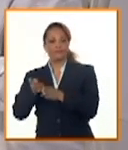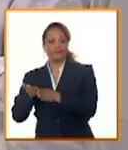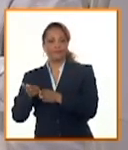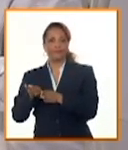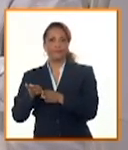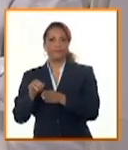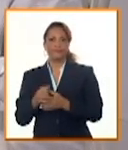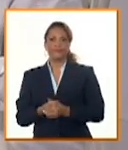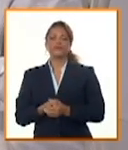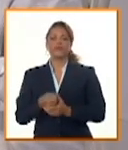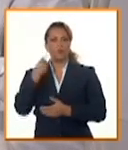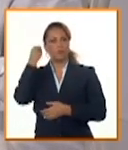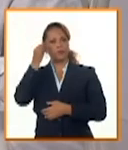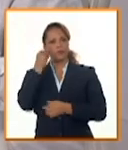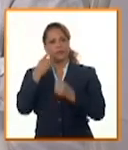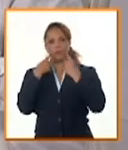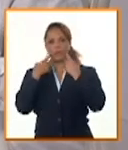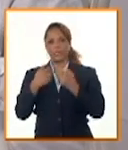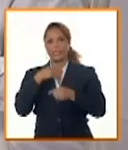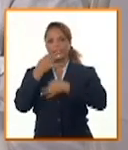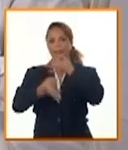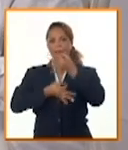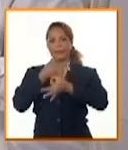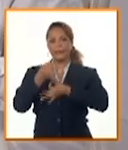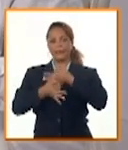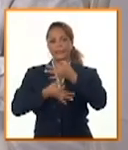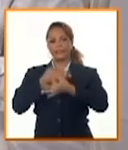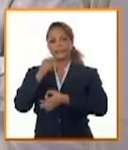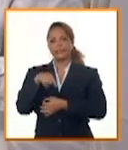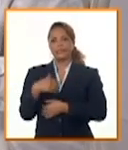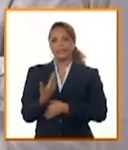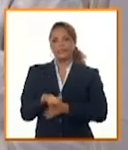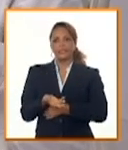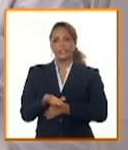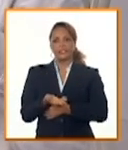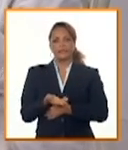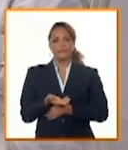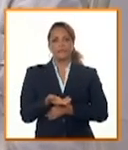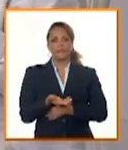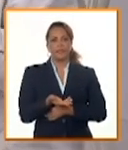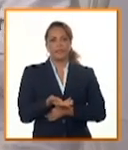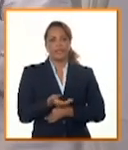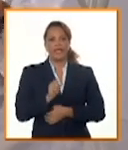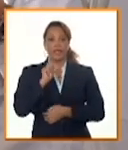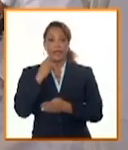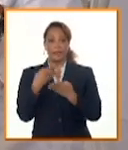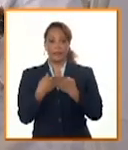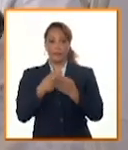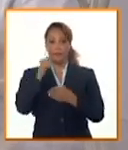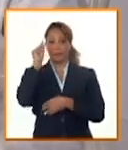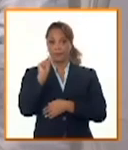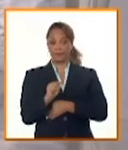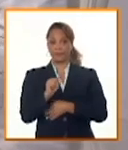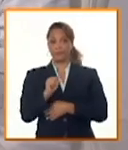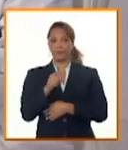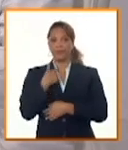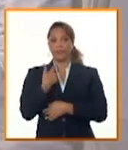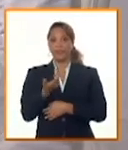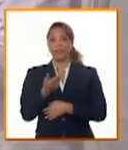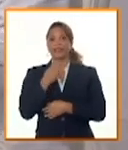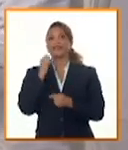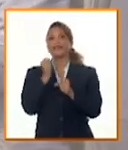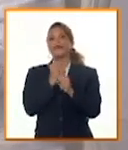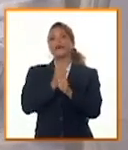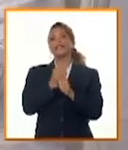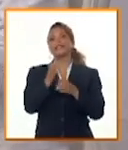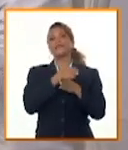que creo que es importante lo expongamos que es que los actores de nuestra economía trabajaban diferentes